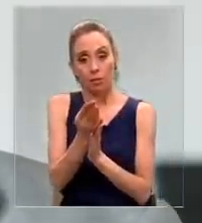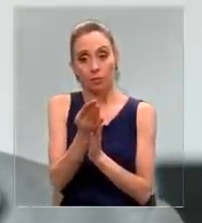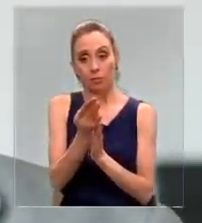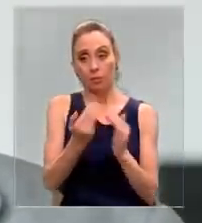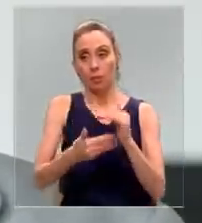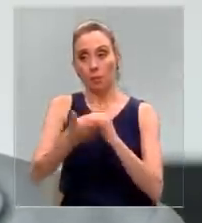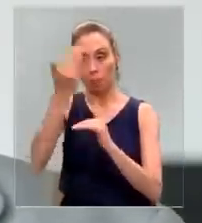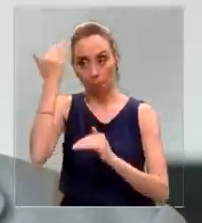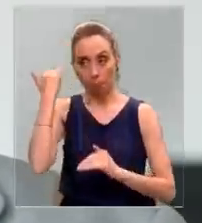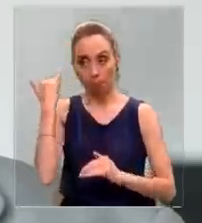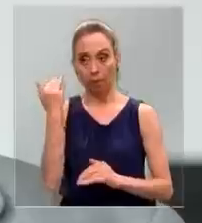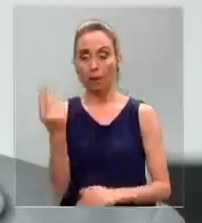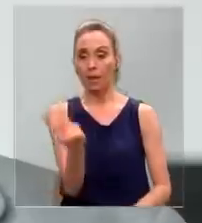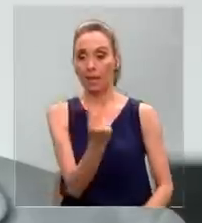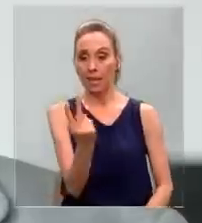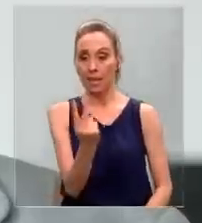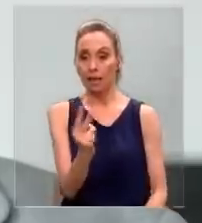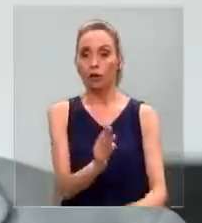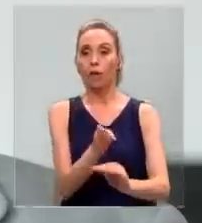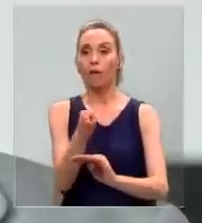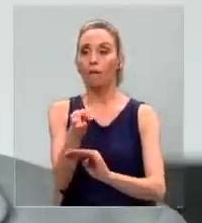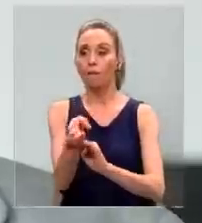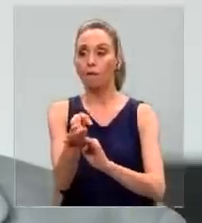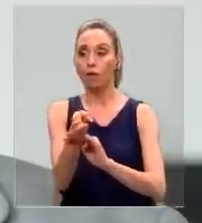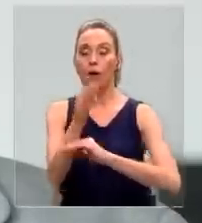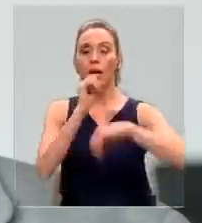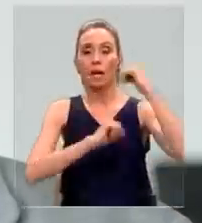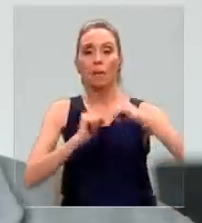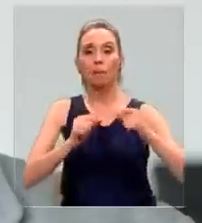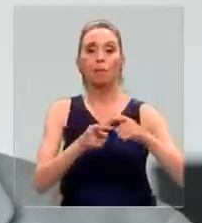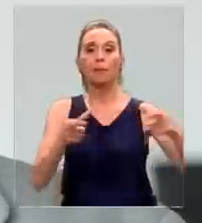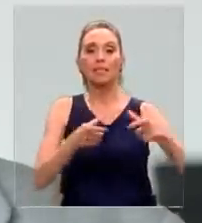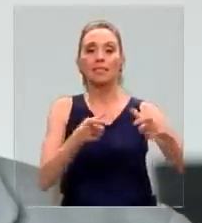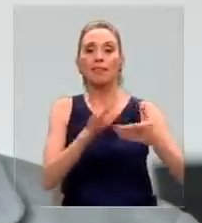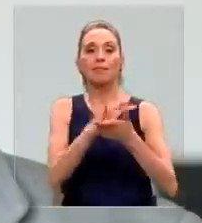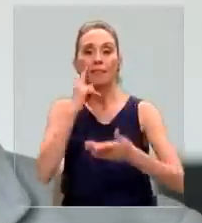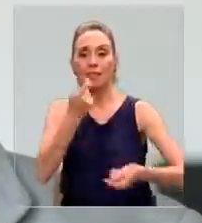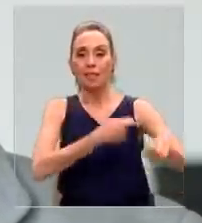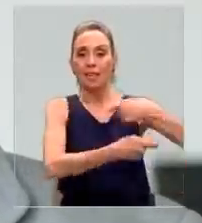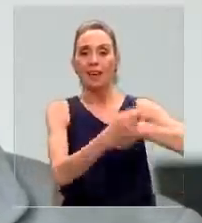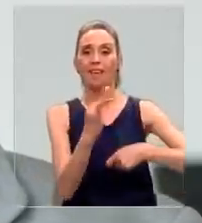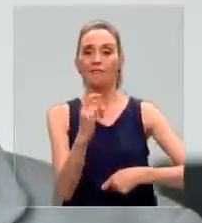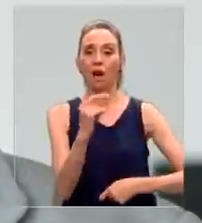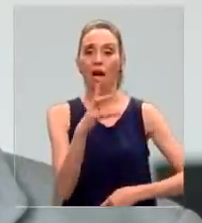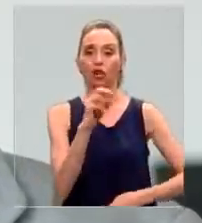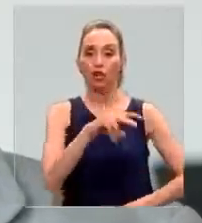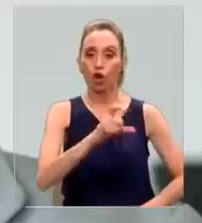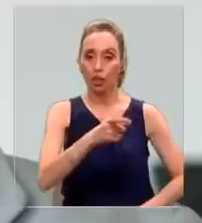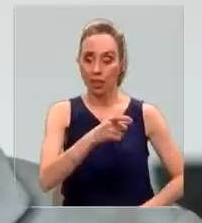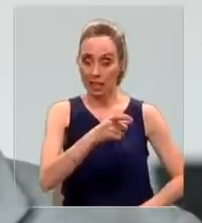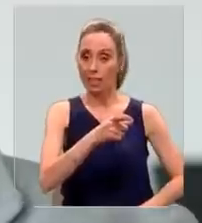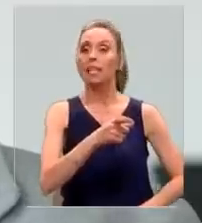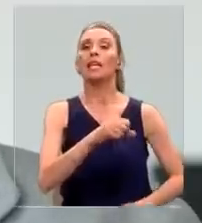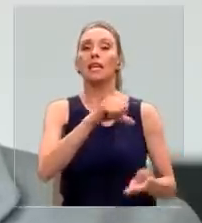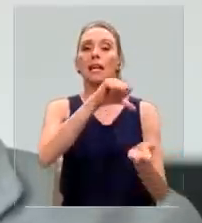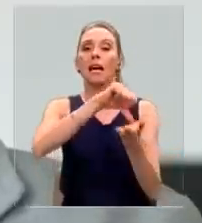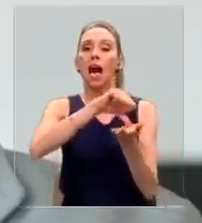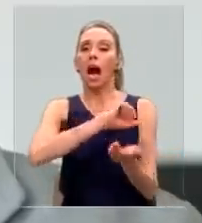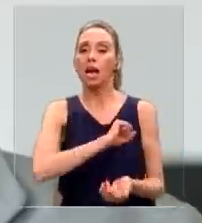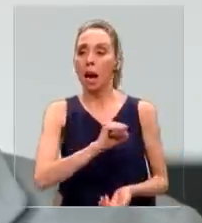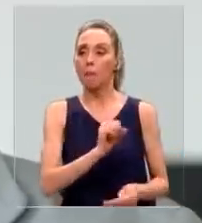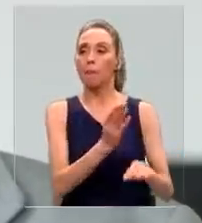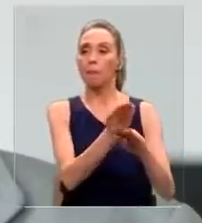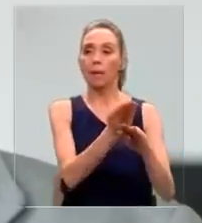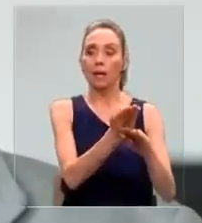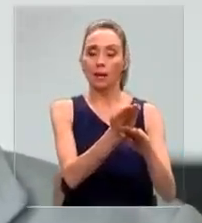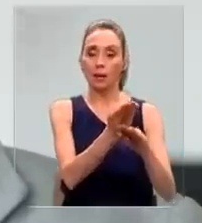momento ellos fueron a una compañía de factoring del sector oriente de la capital y solicitaron, ¿cierto?, que se les entregue